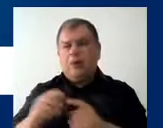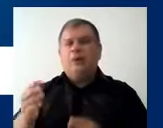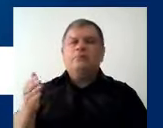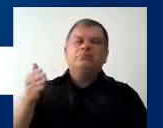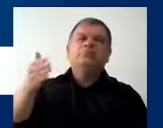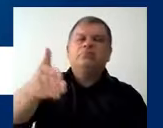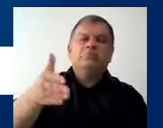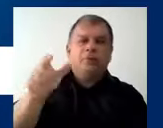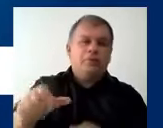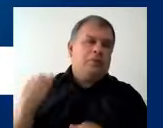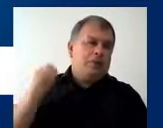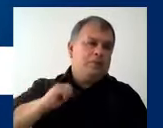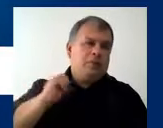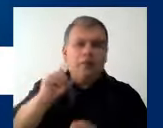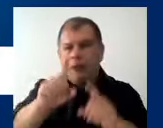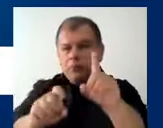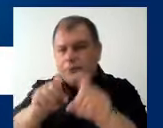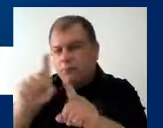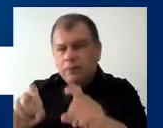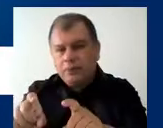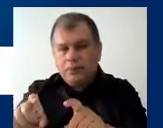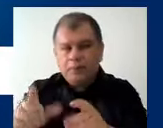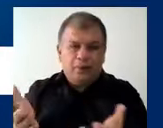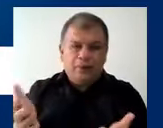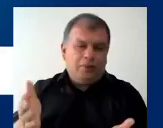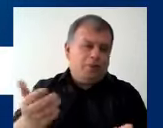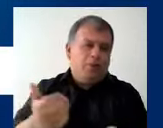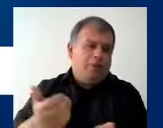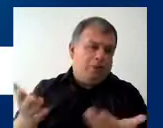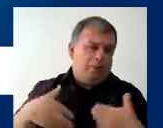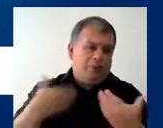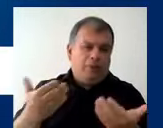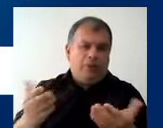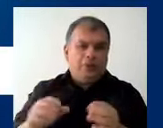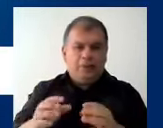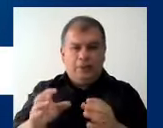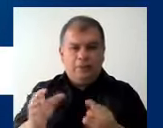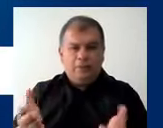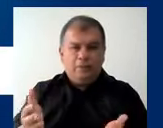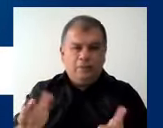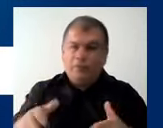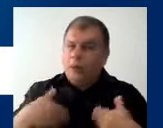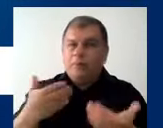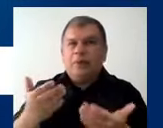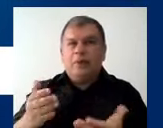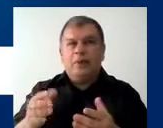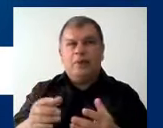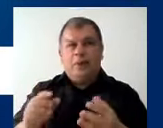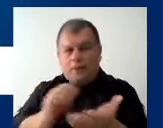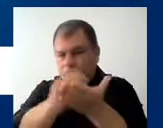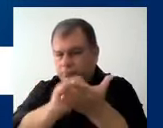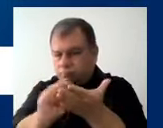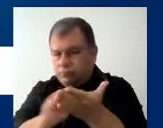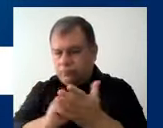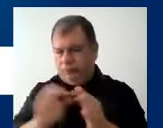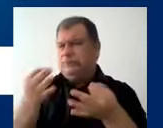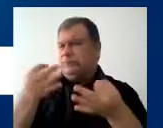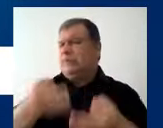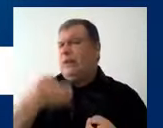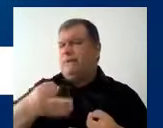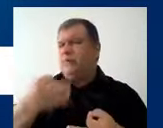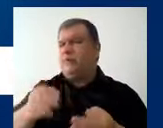la encuesta para la clasificación, eso no va a poder ser consignado debidamente y